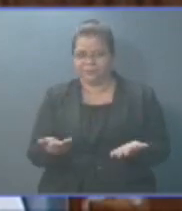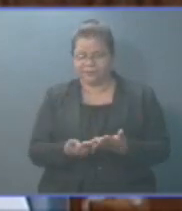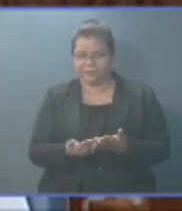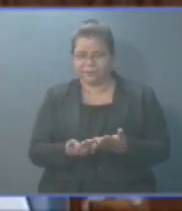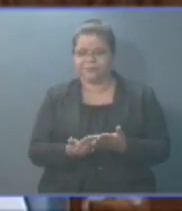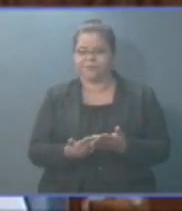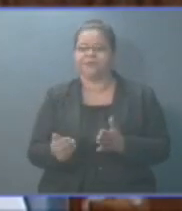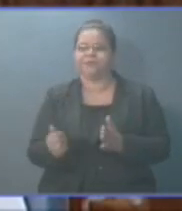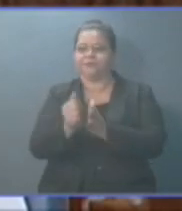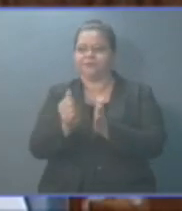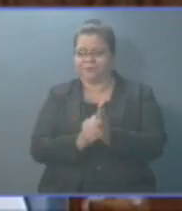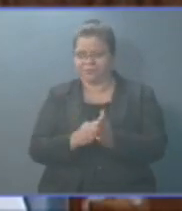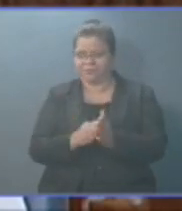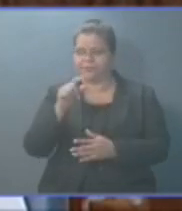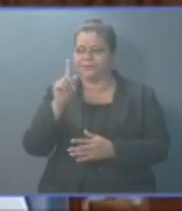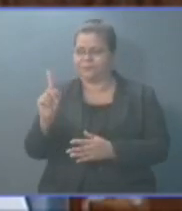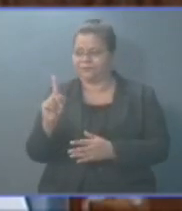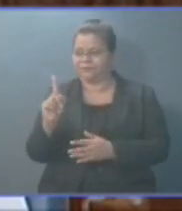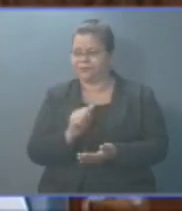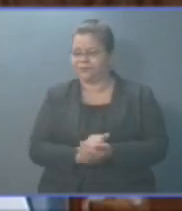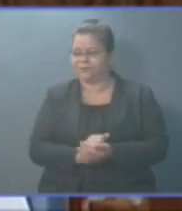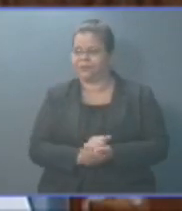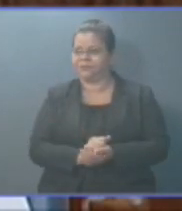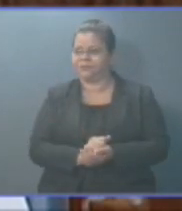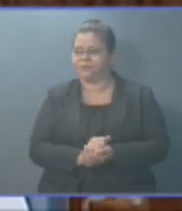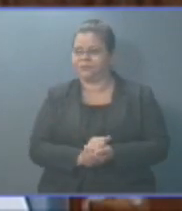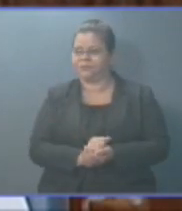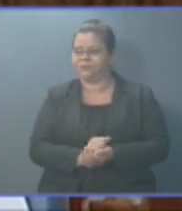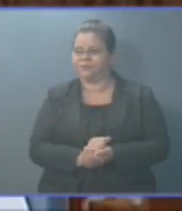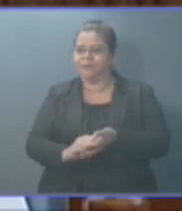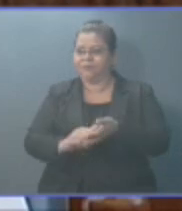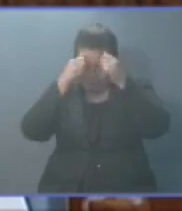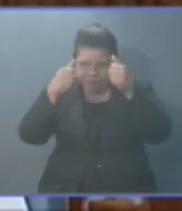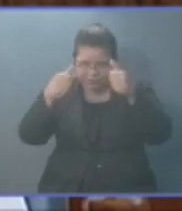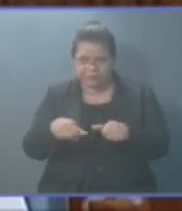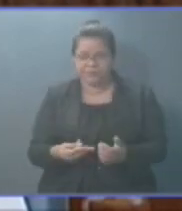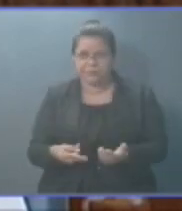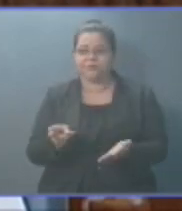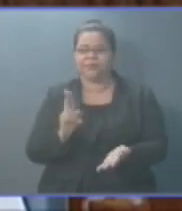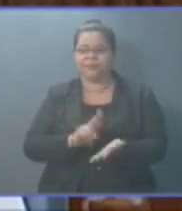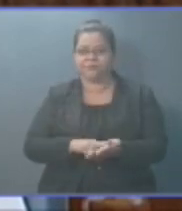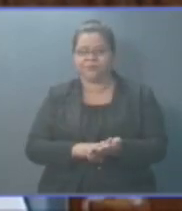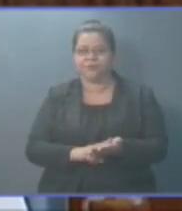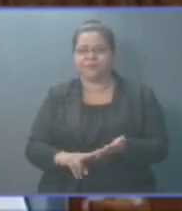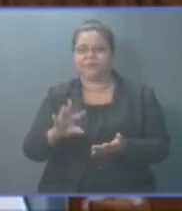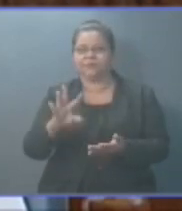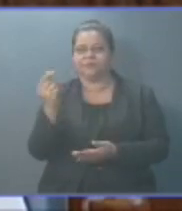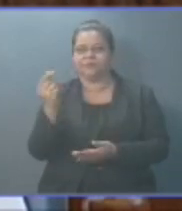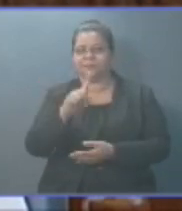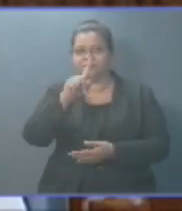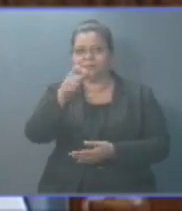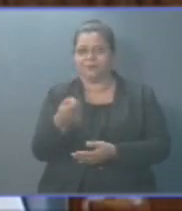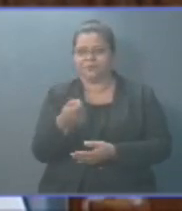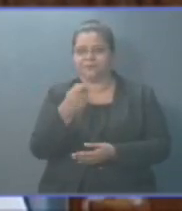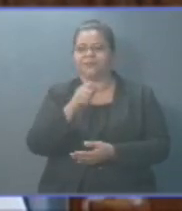decreta, artículo 1, apruébase el contrato de préstamo número